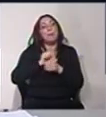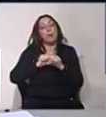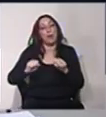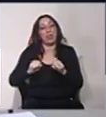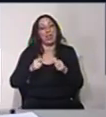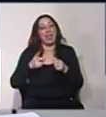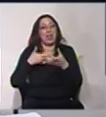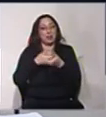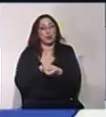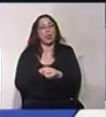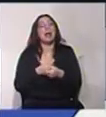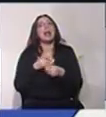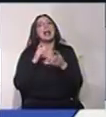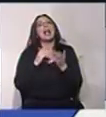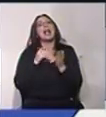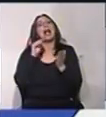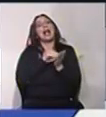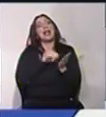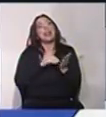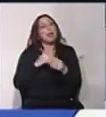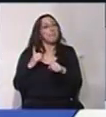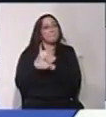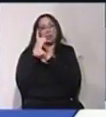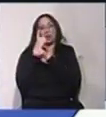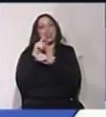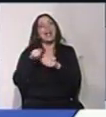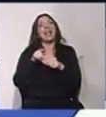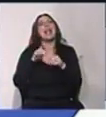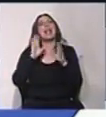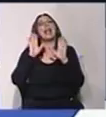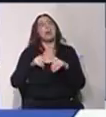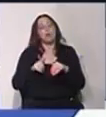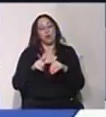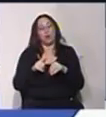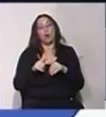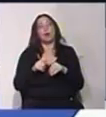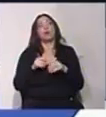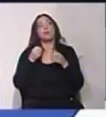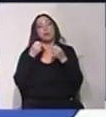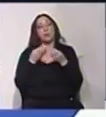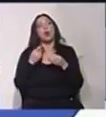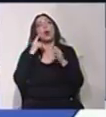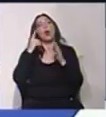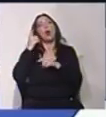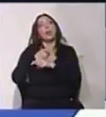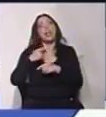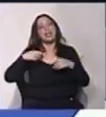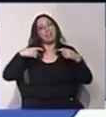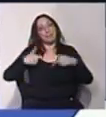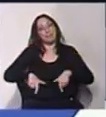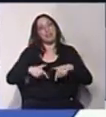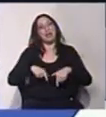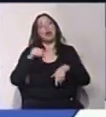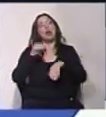que planteamos fue la agenda prioritaria para estas situaciones de crisis con la consigna, por eso vino muy bien la ordenanza ministerial de